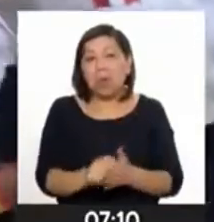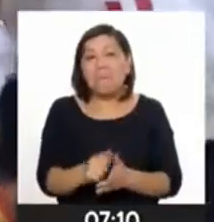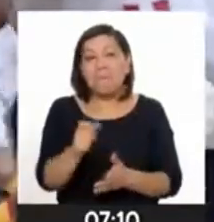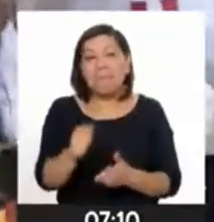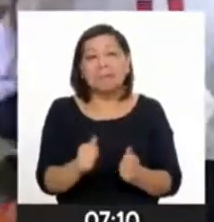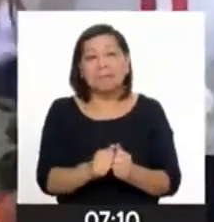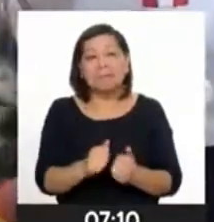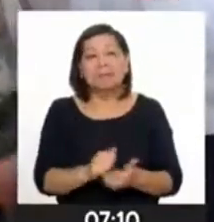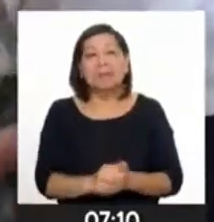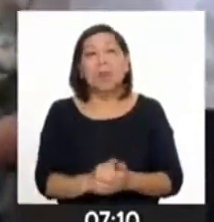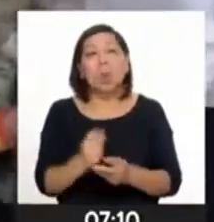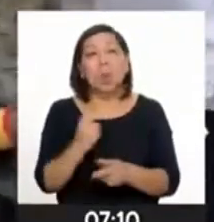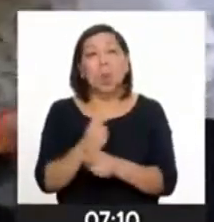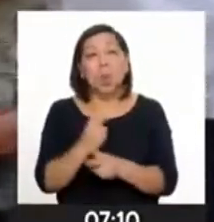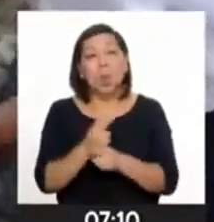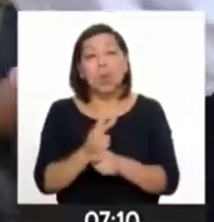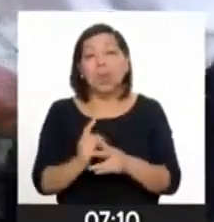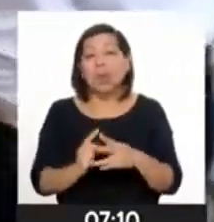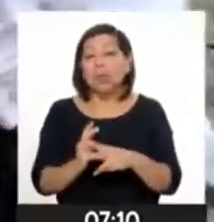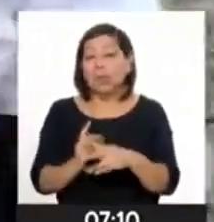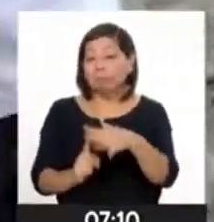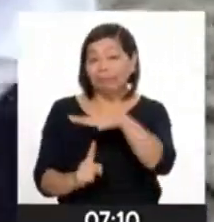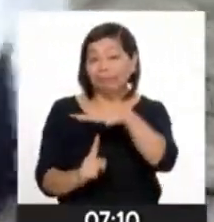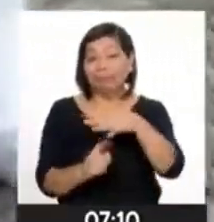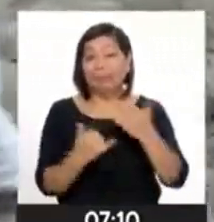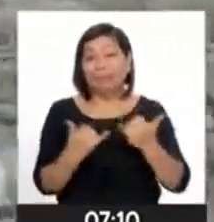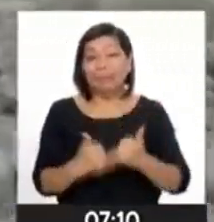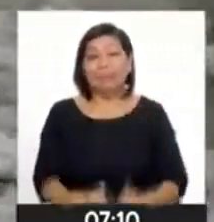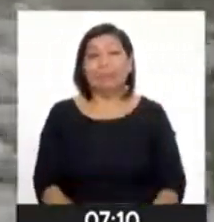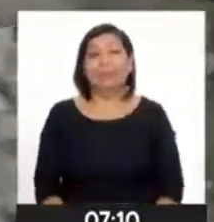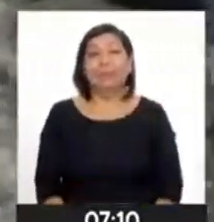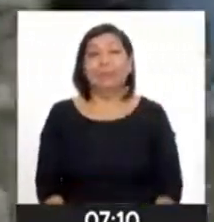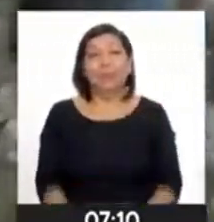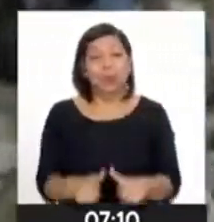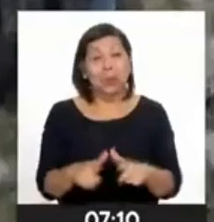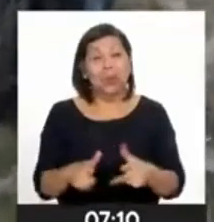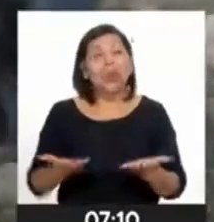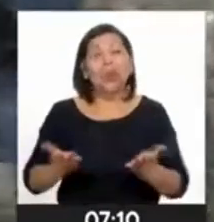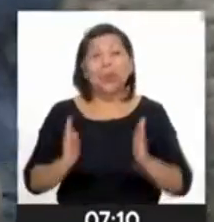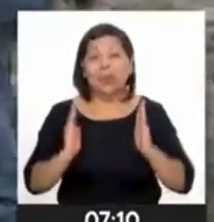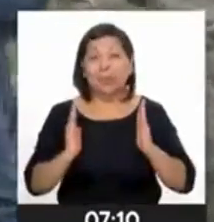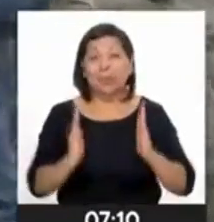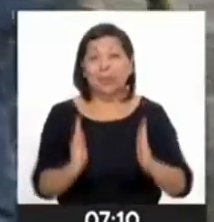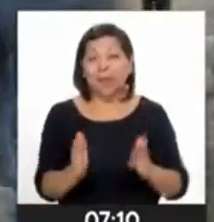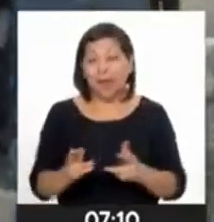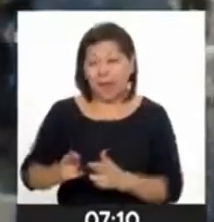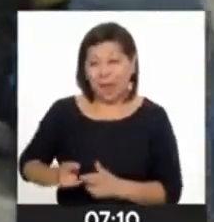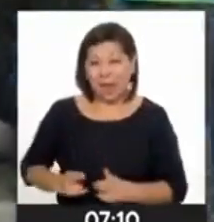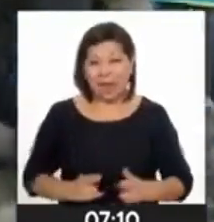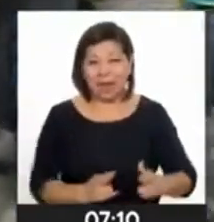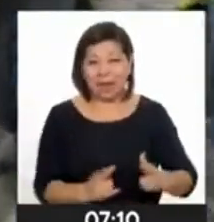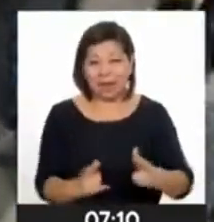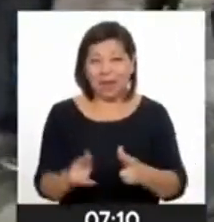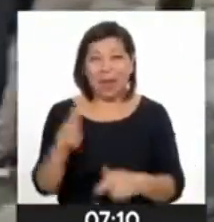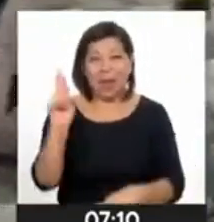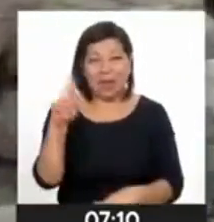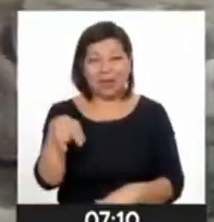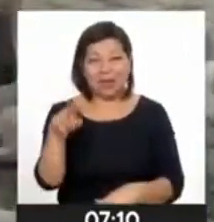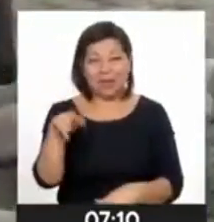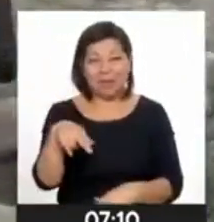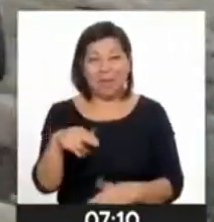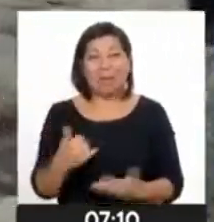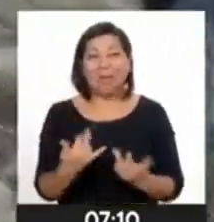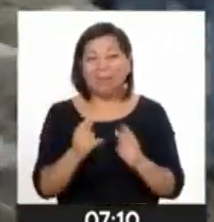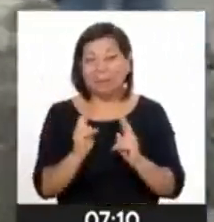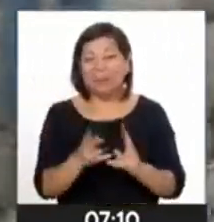personas comprometidas con el cuidado del medio ambiente, y justamente es esta zona, el río Rímac, una de las zonas más contaminadas de esta parte de